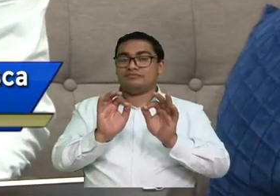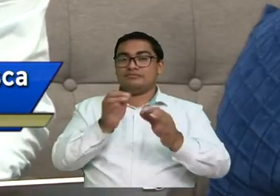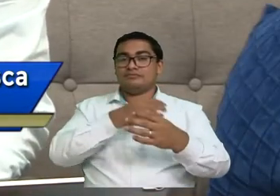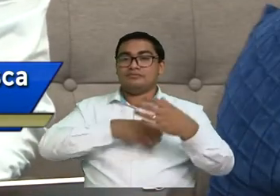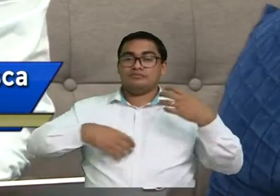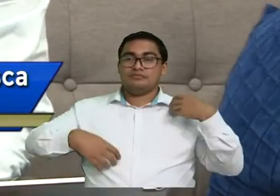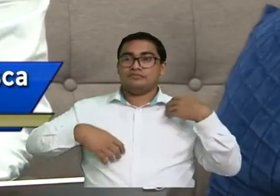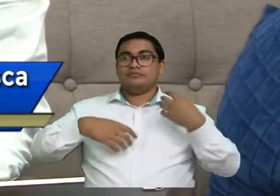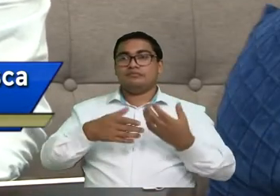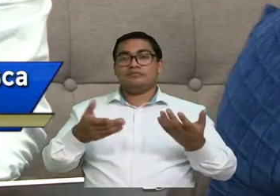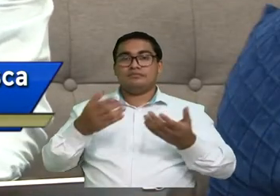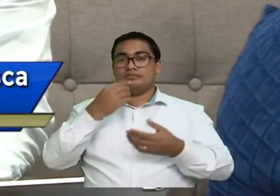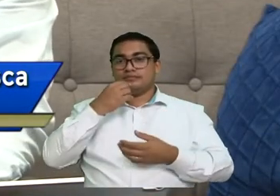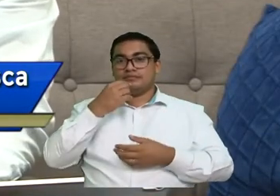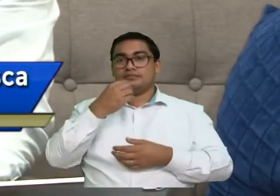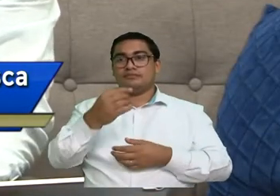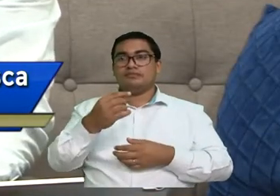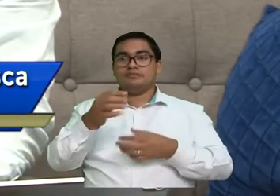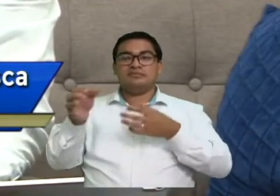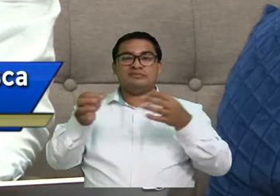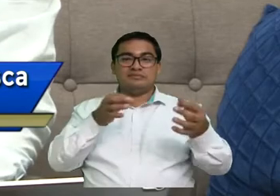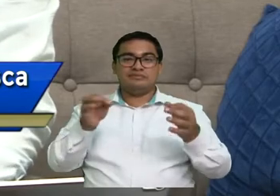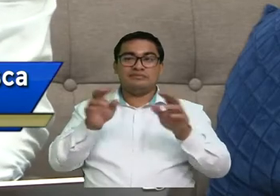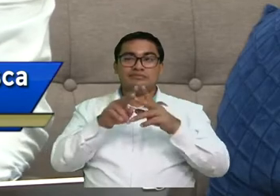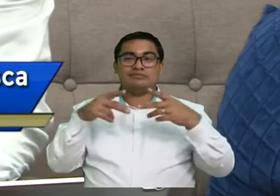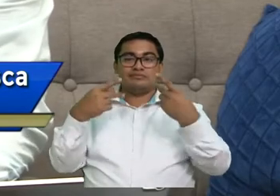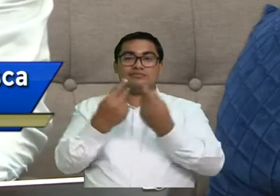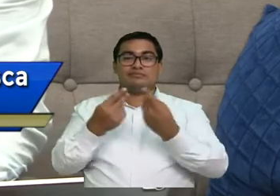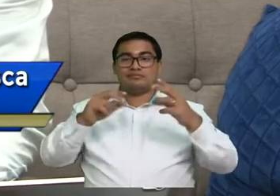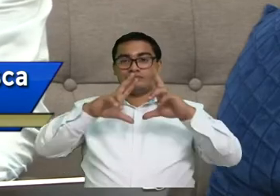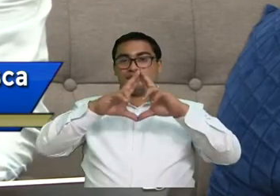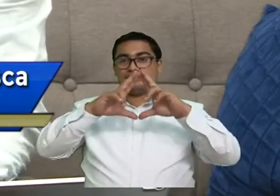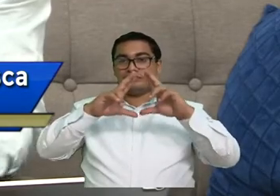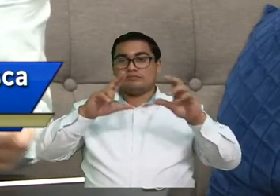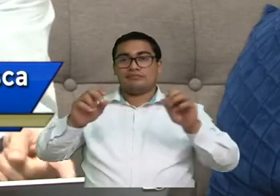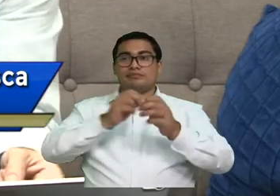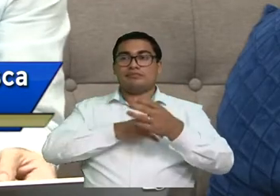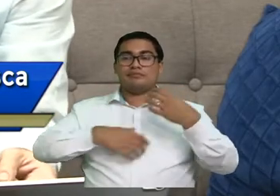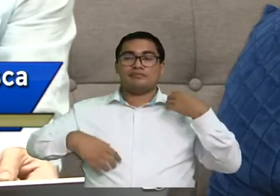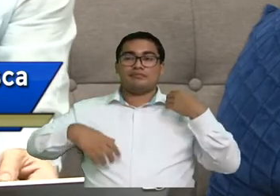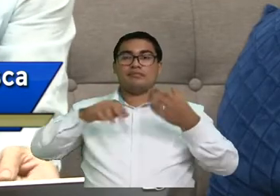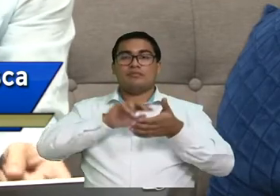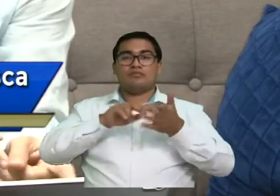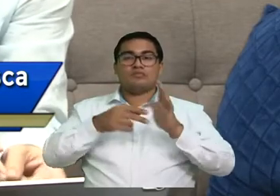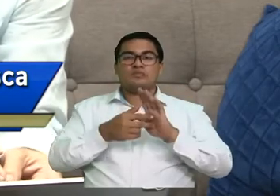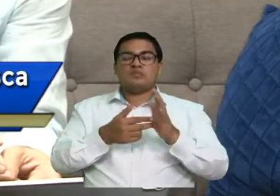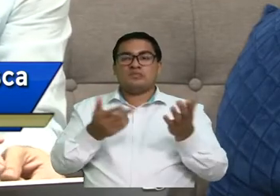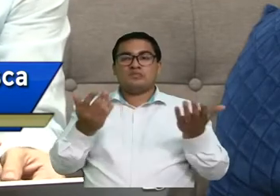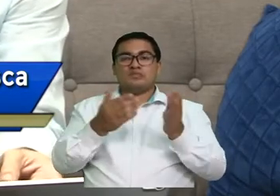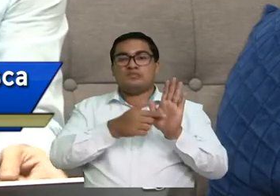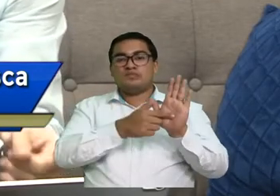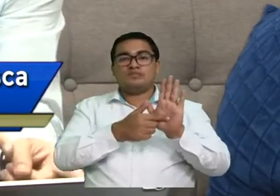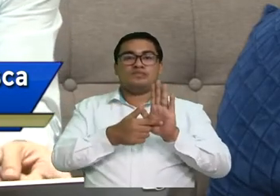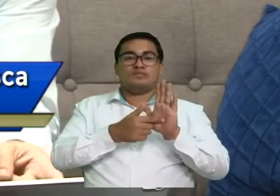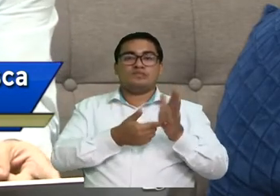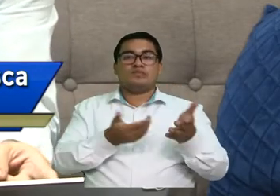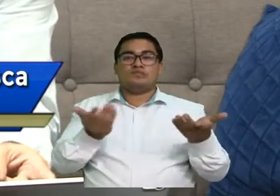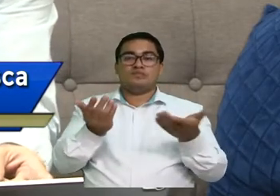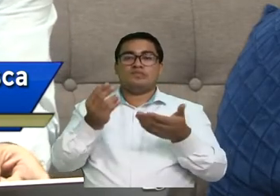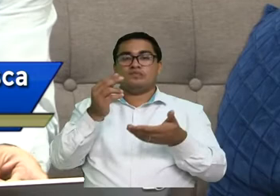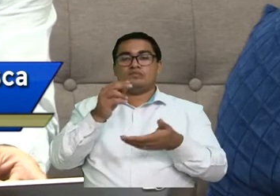poder y se dice el pueblo es presidente, esto es el reflejo, estos son los